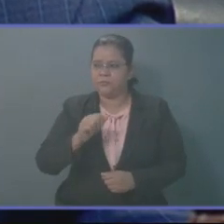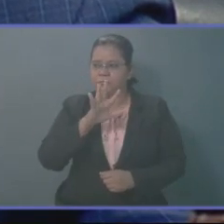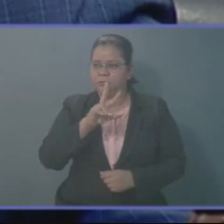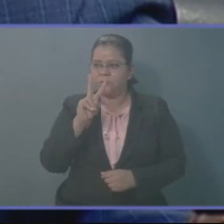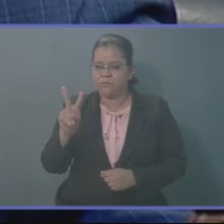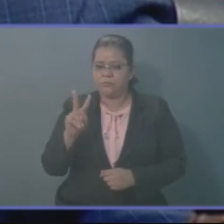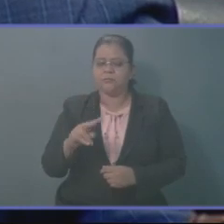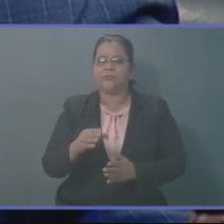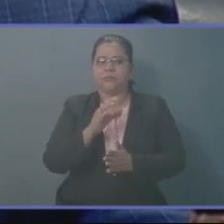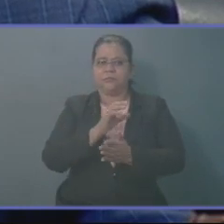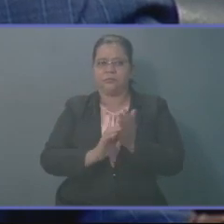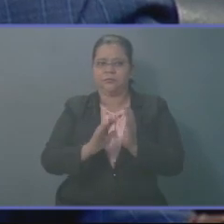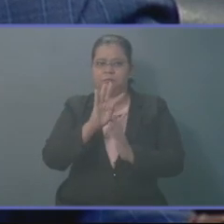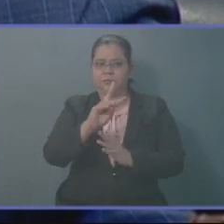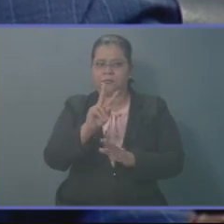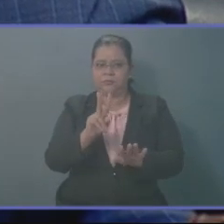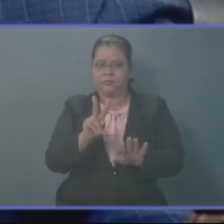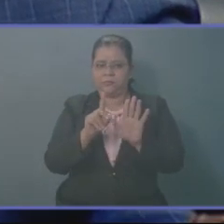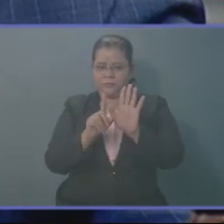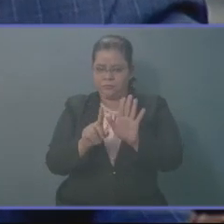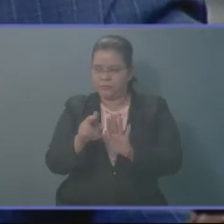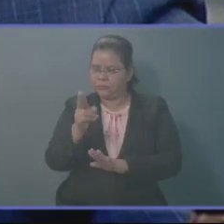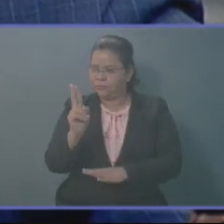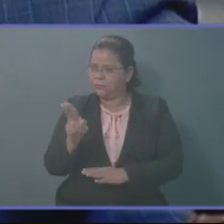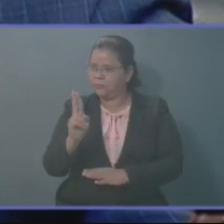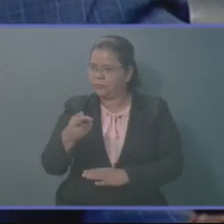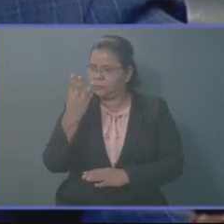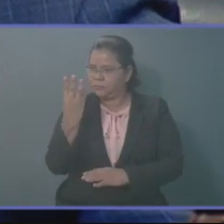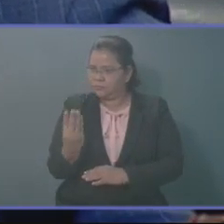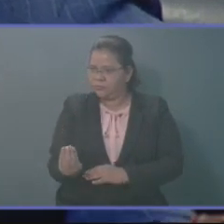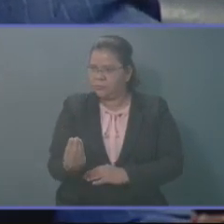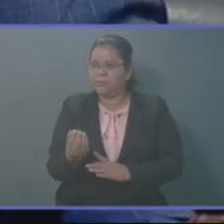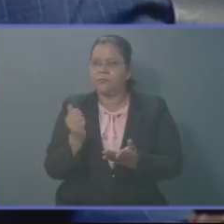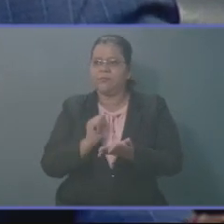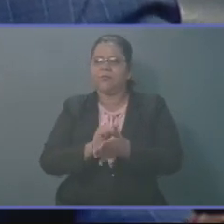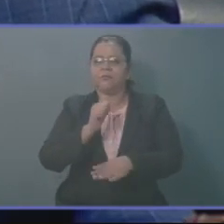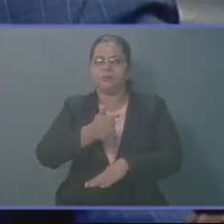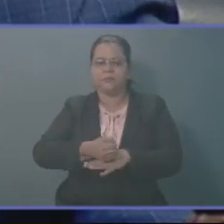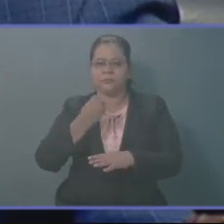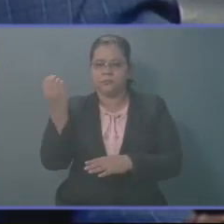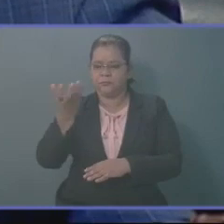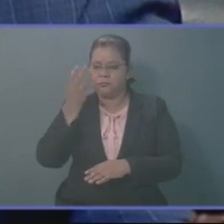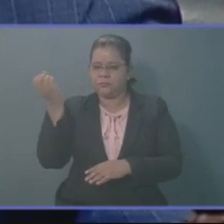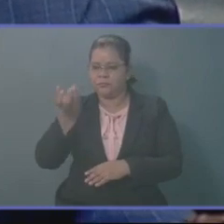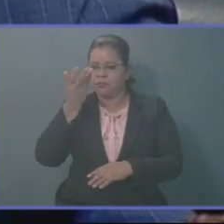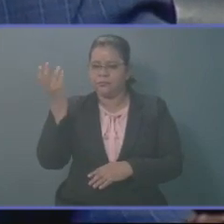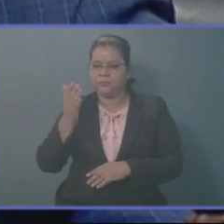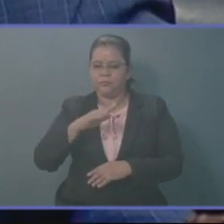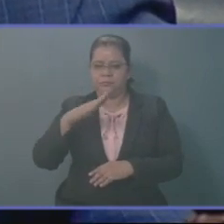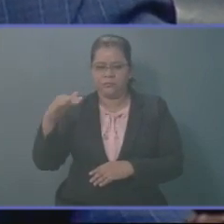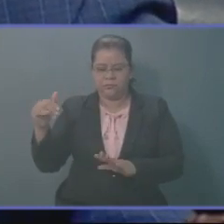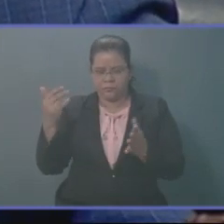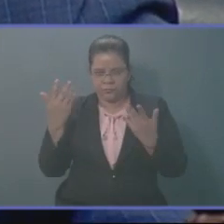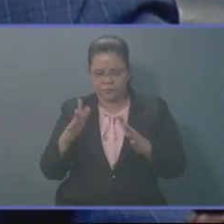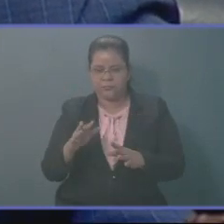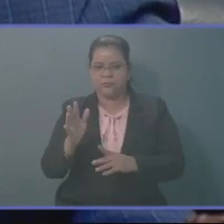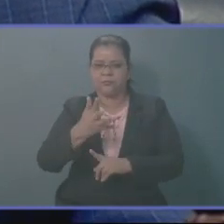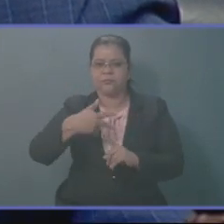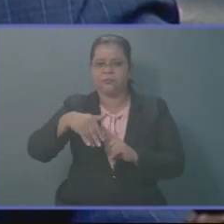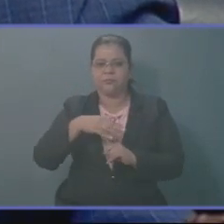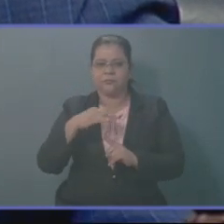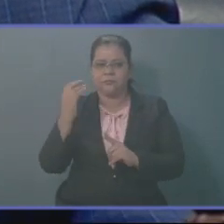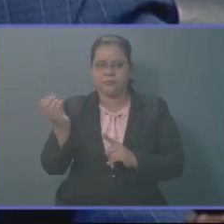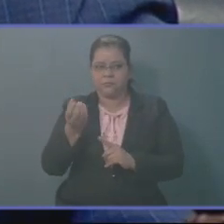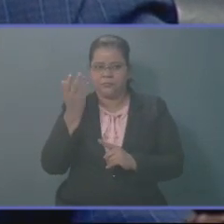52, tomo 426 de la misma fecha, declaró estado de emergencia nacional, estado de calamidad pública